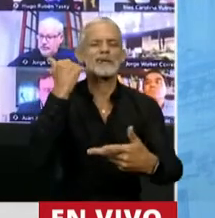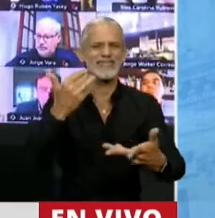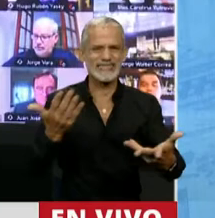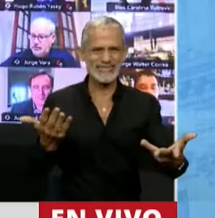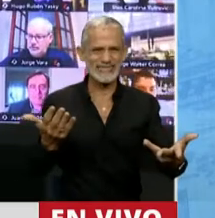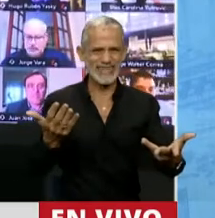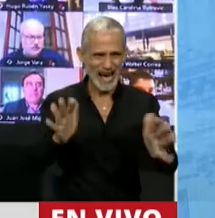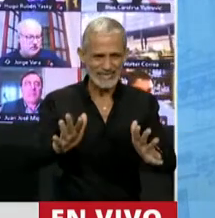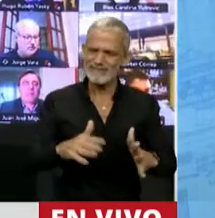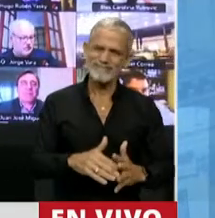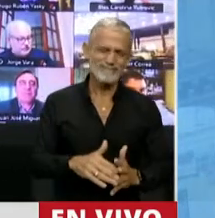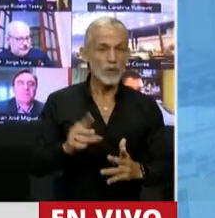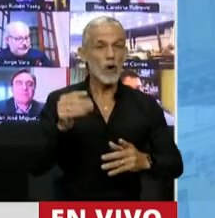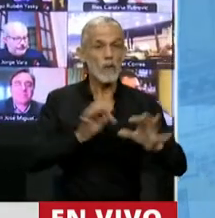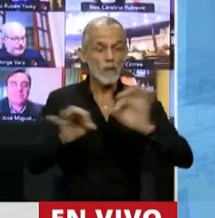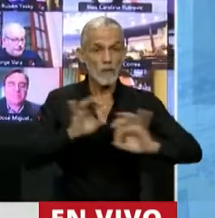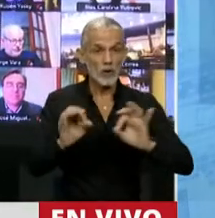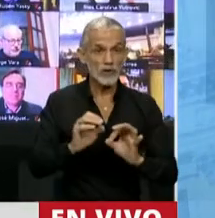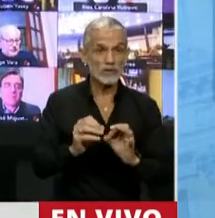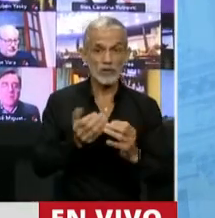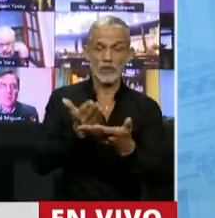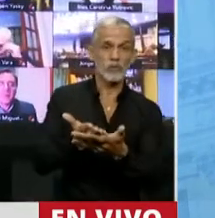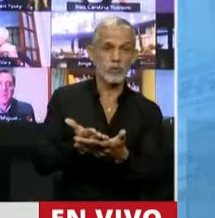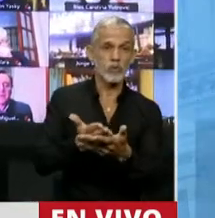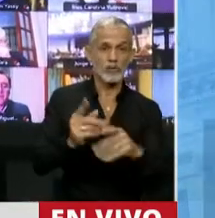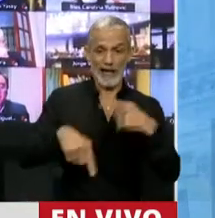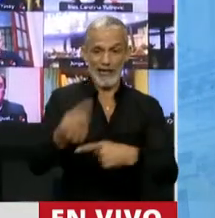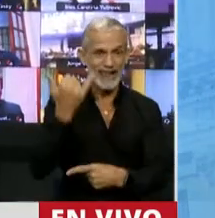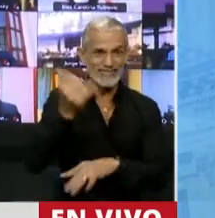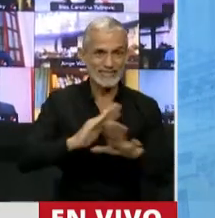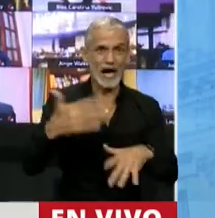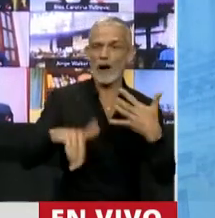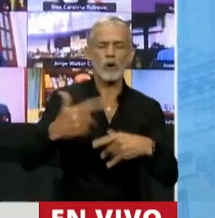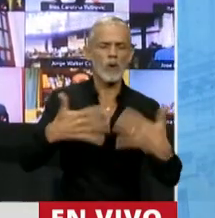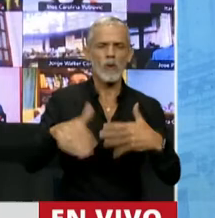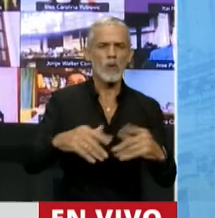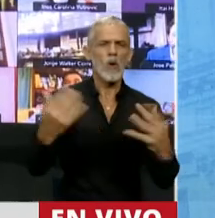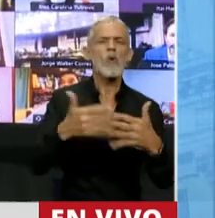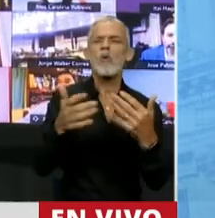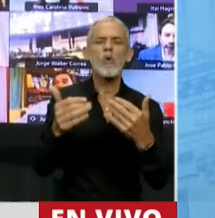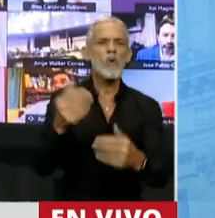de este Congreso si los proyectos se tratan de un día para el otro y de forma exprés?